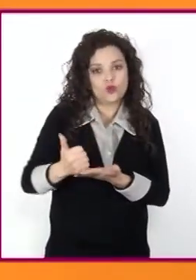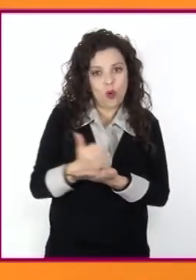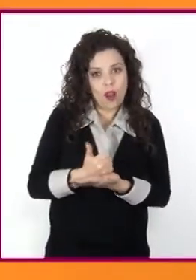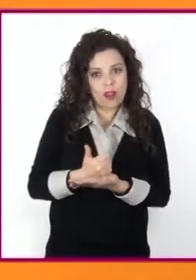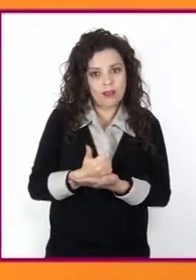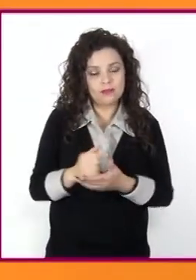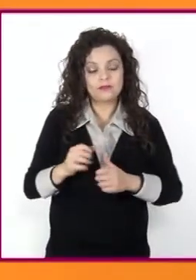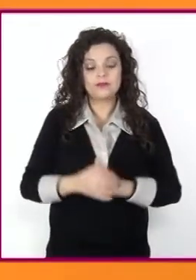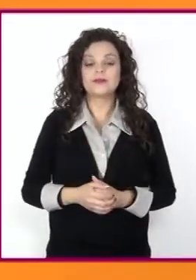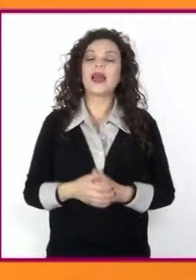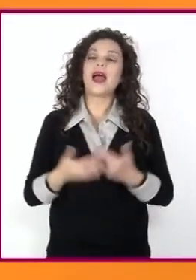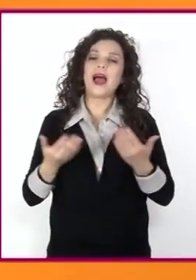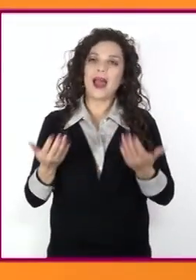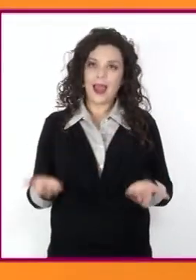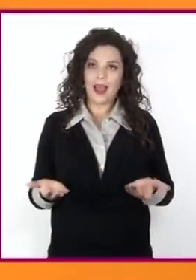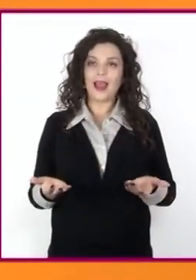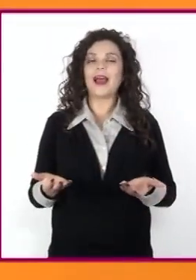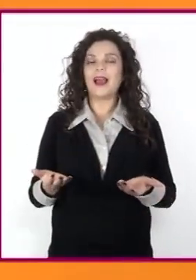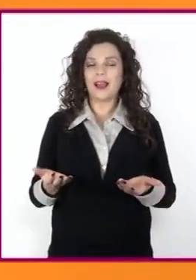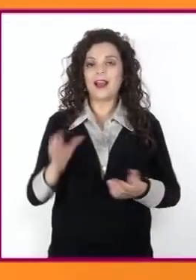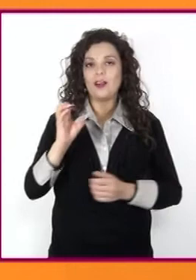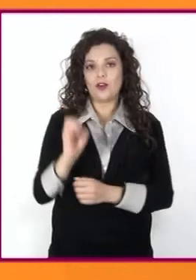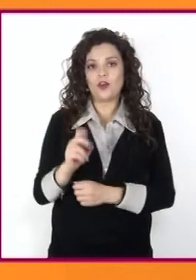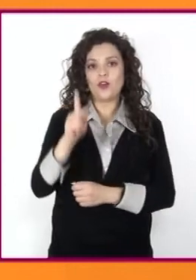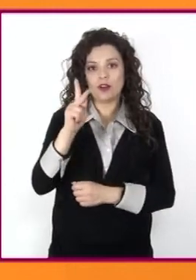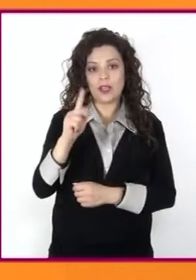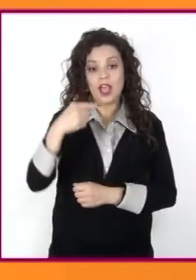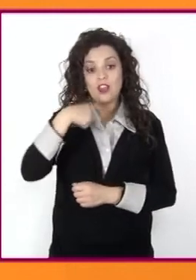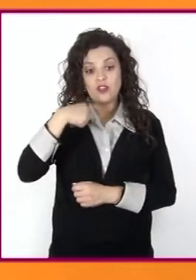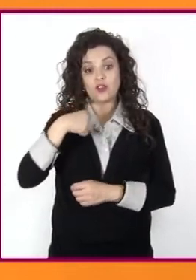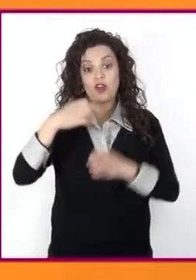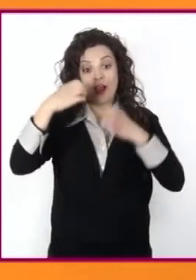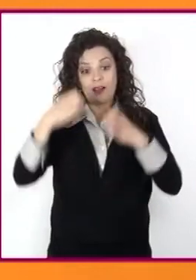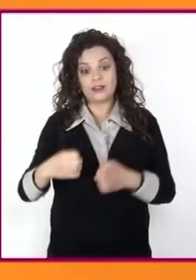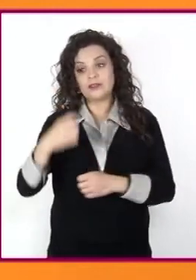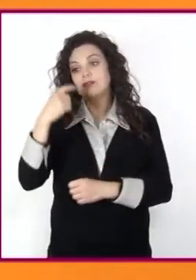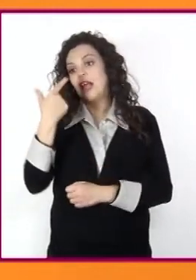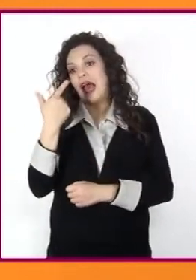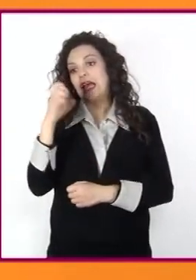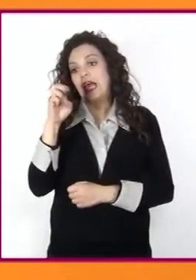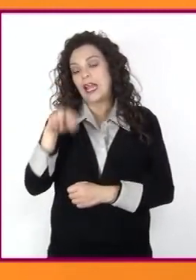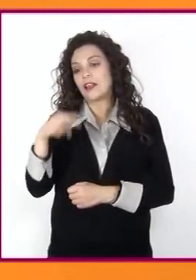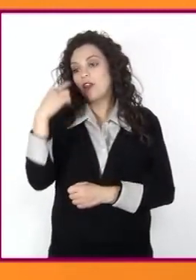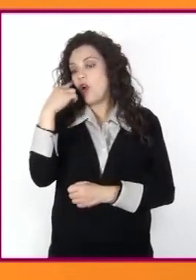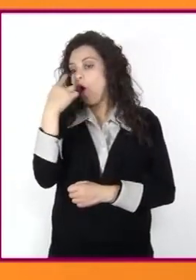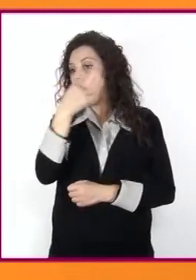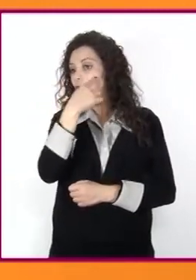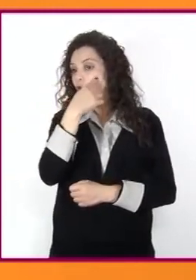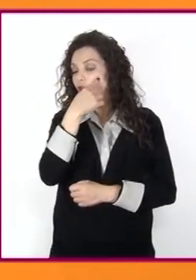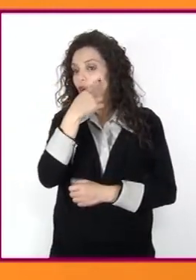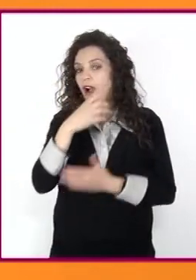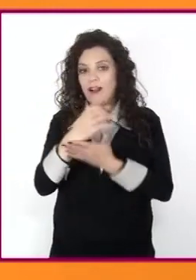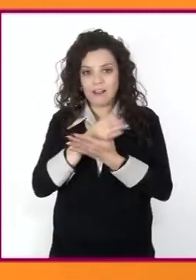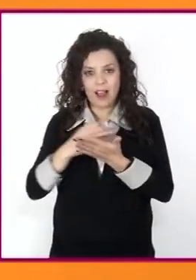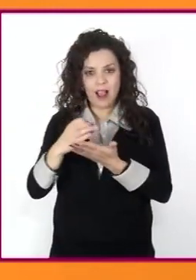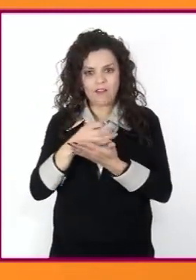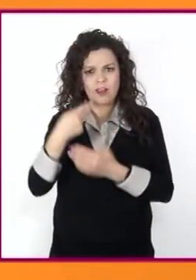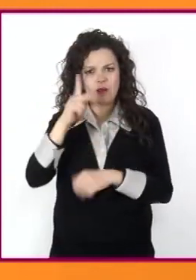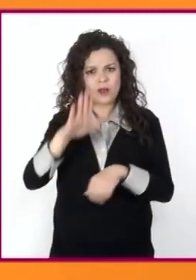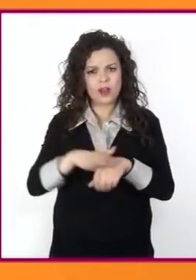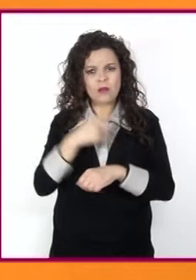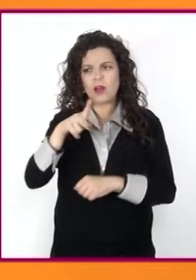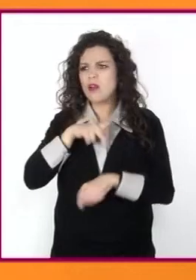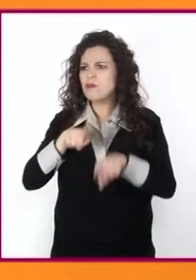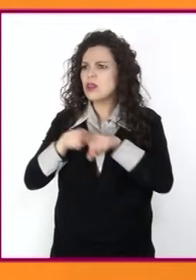Entonces, seguramente, yo he de tener el gen de los ojos de color marrón. Pero, ¿por qué uno de mis hermanos tiene